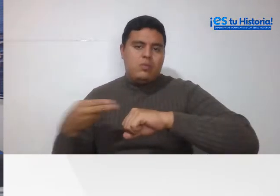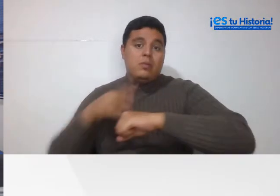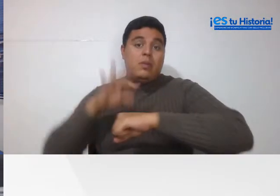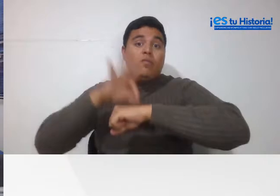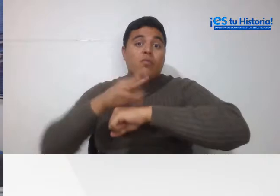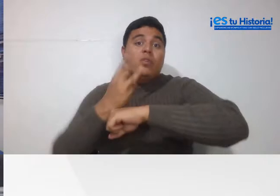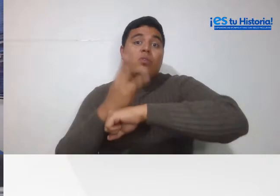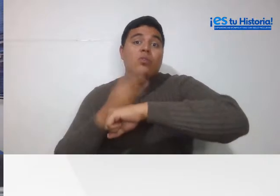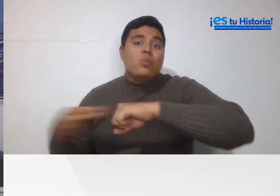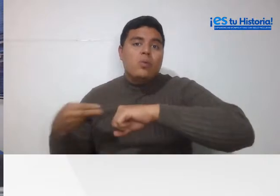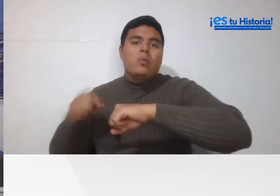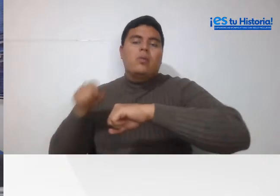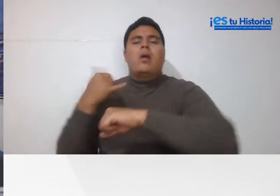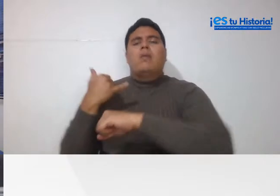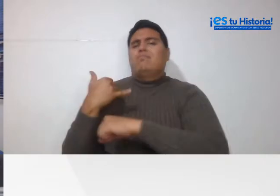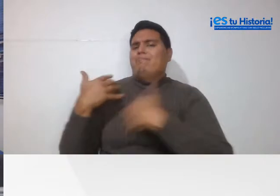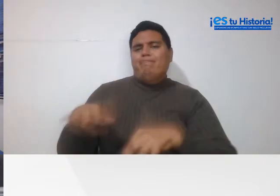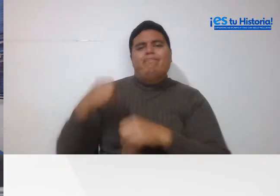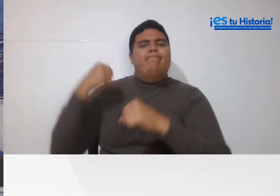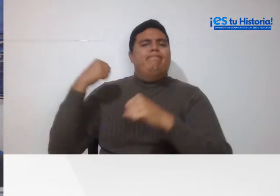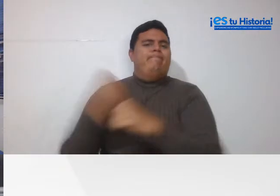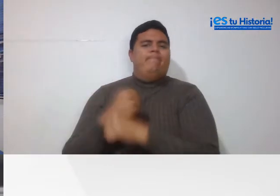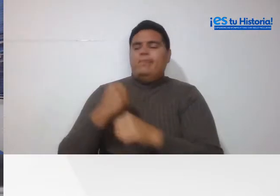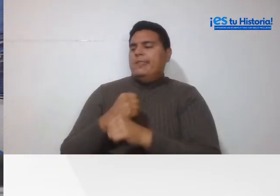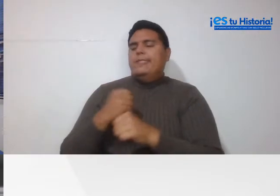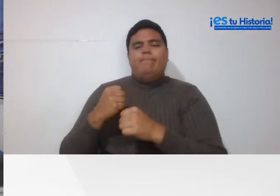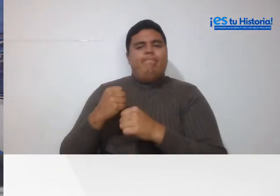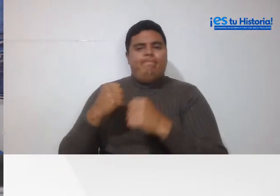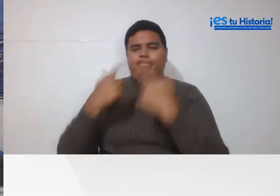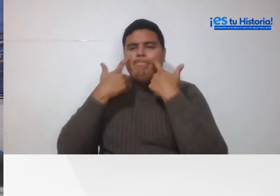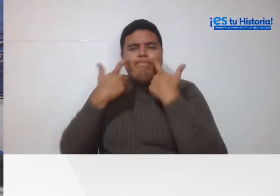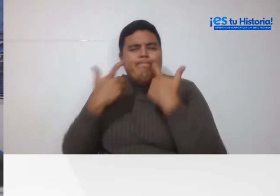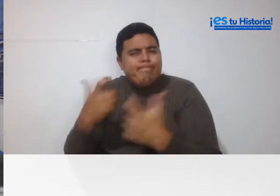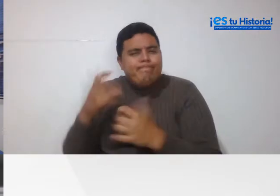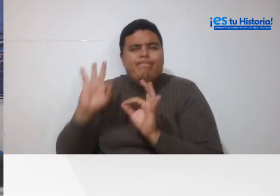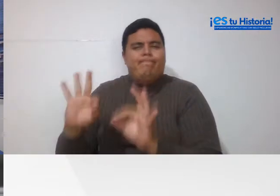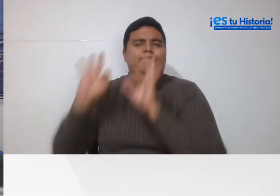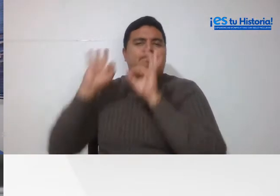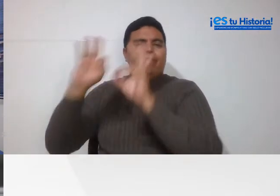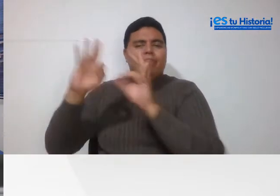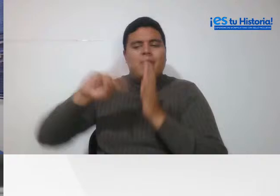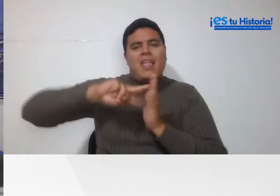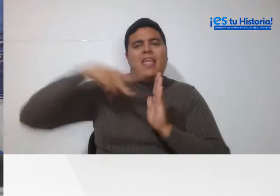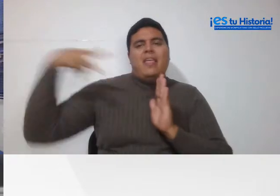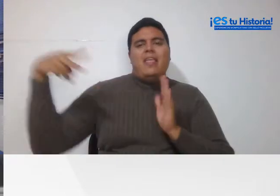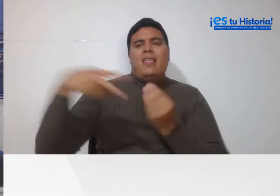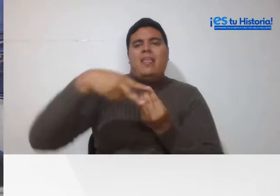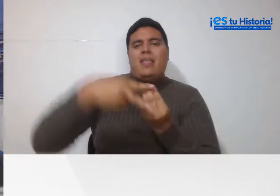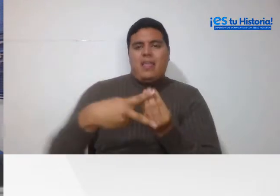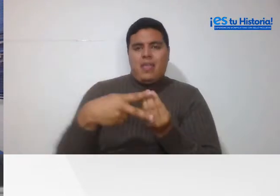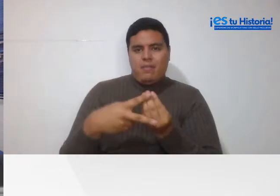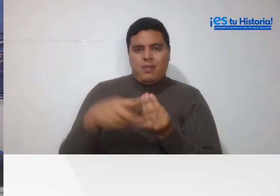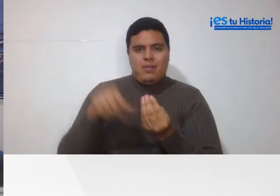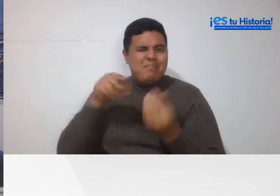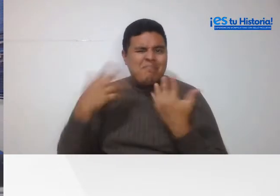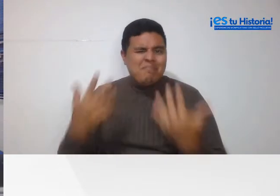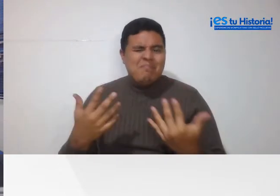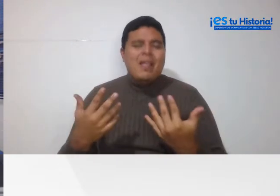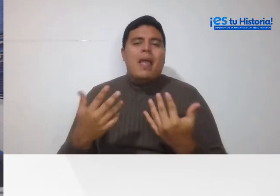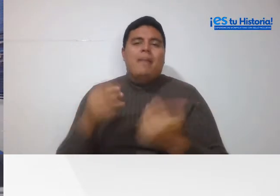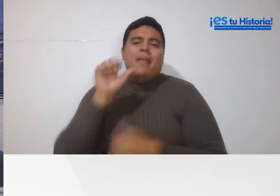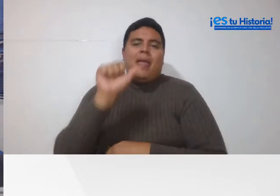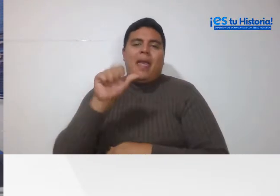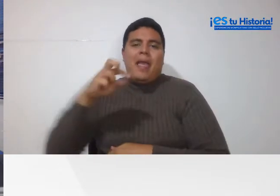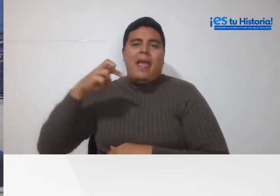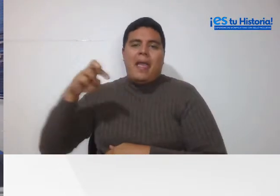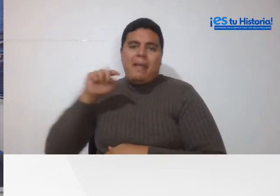hecho un trabajo maravilloso con una herramienta tecnopedagógica llamada Valle Mágico.